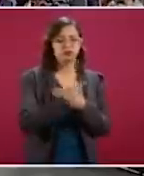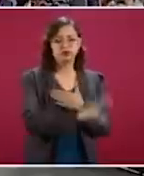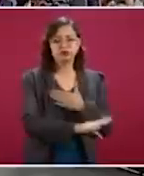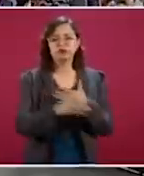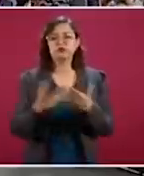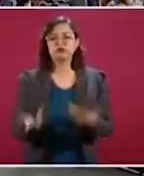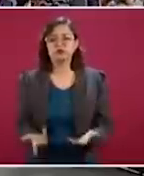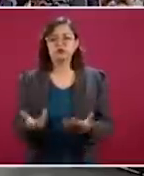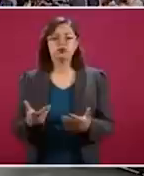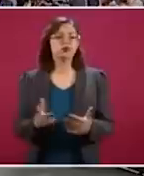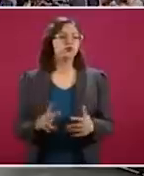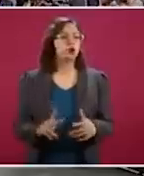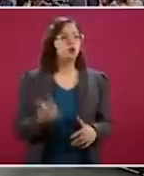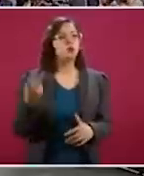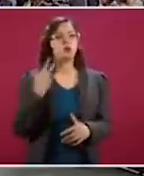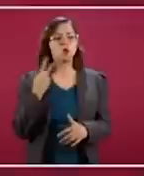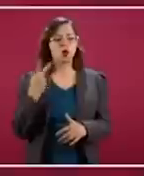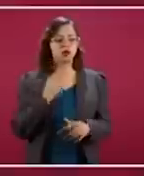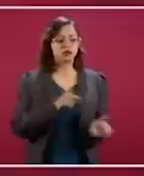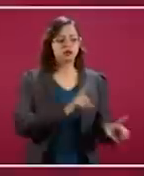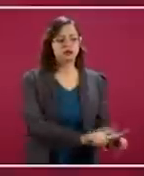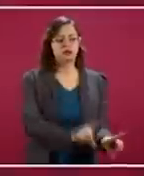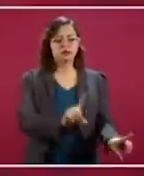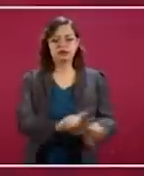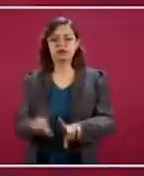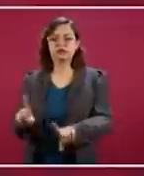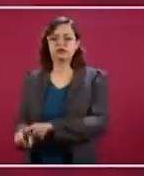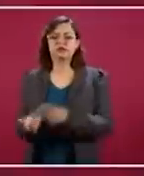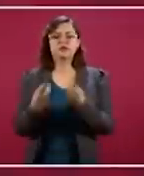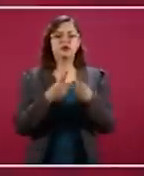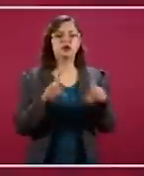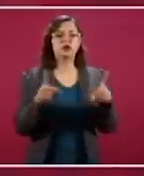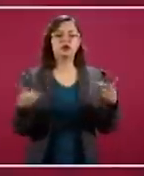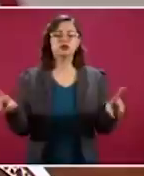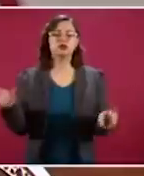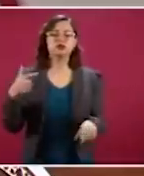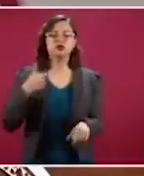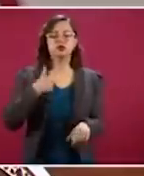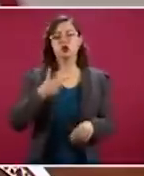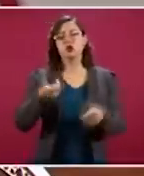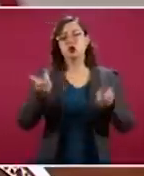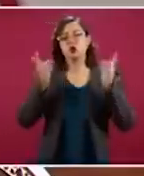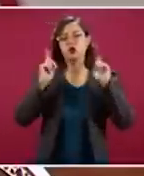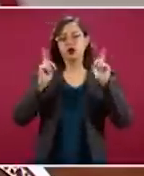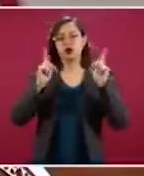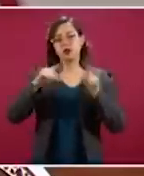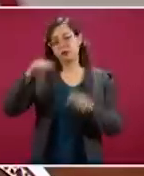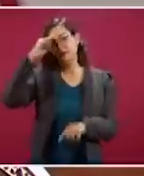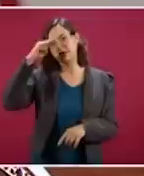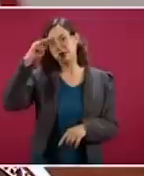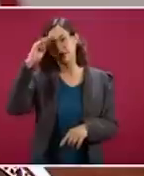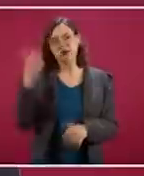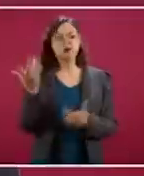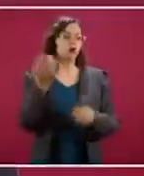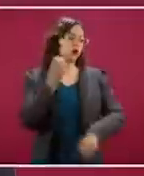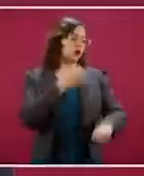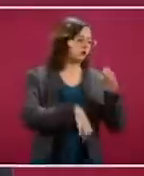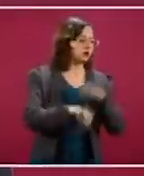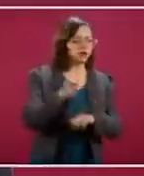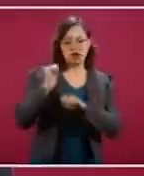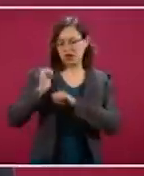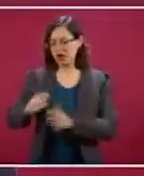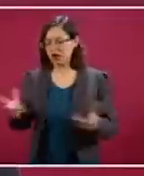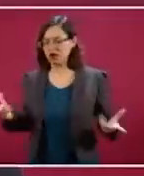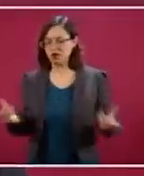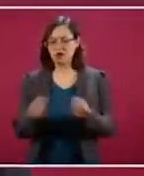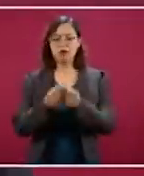desarrollar las diferentes políticas que se ha impuesto el gobierno. Y yo espero que sí, juntos empresarios y autoridad, podamos construir un